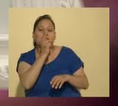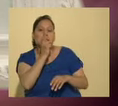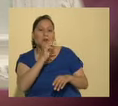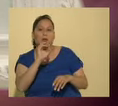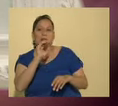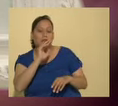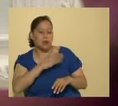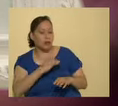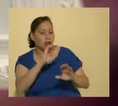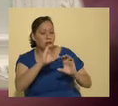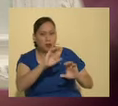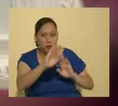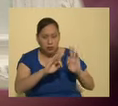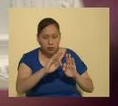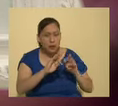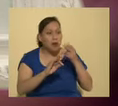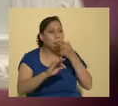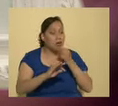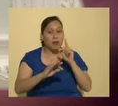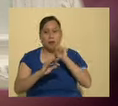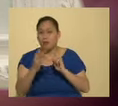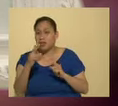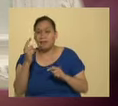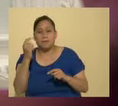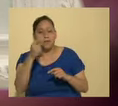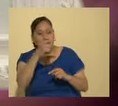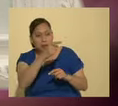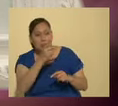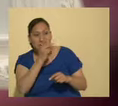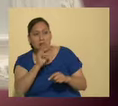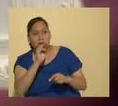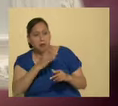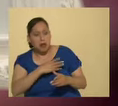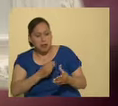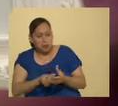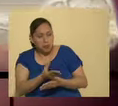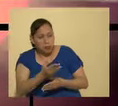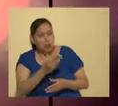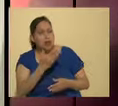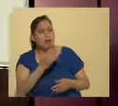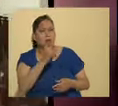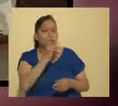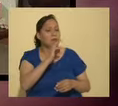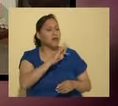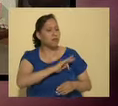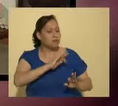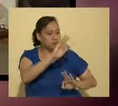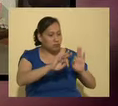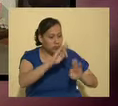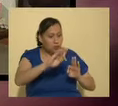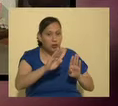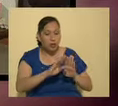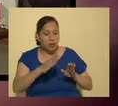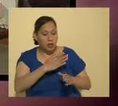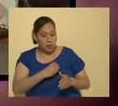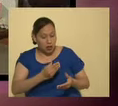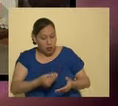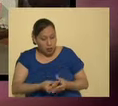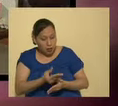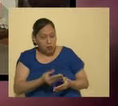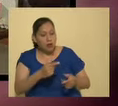de la maternidad. Hombres y mujeres lograron ser padres y madres felices para dar vida a las